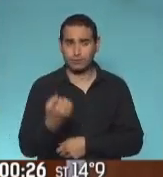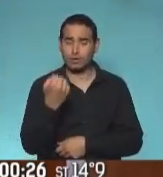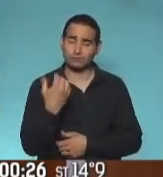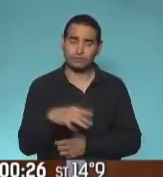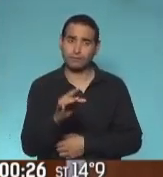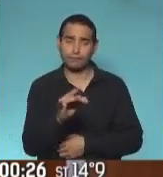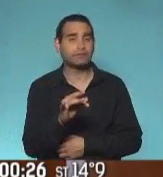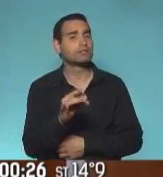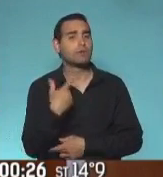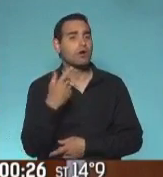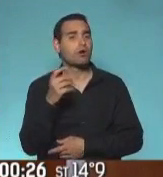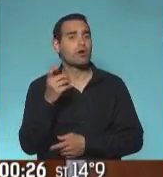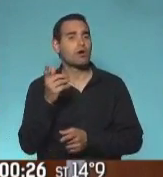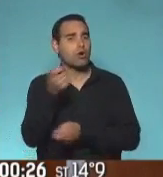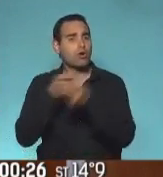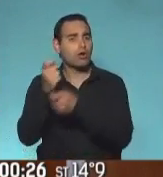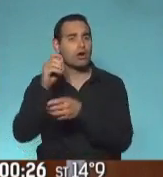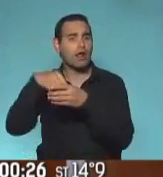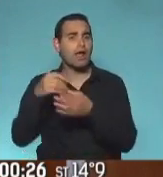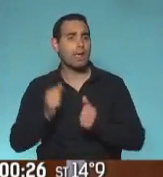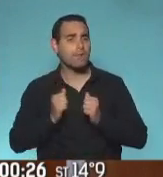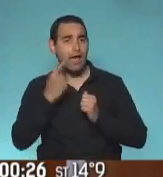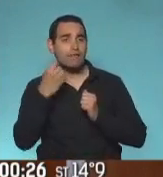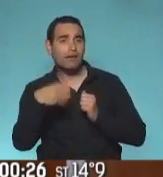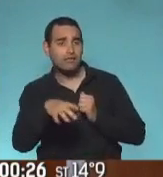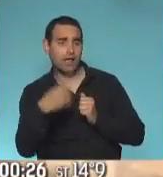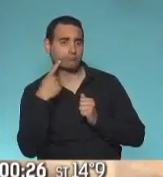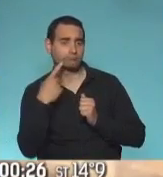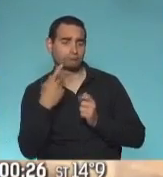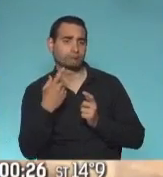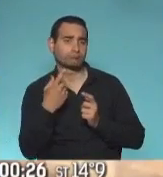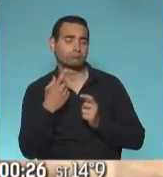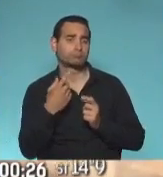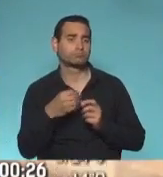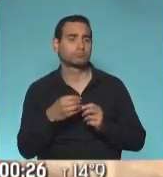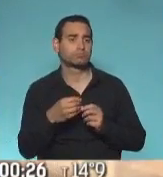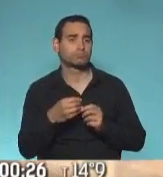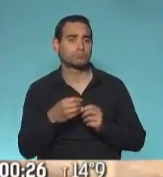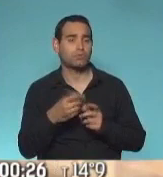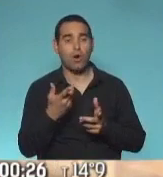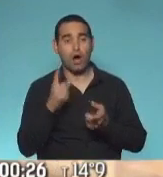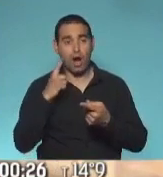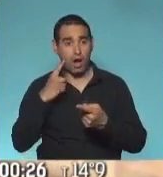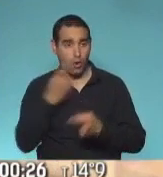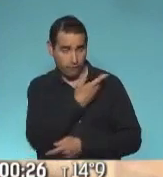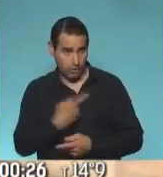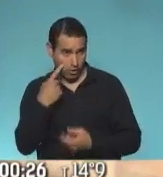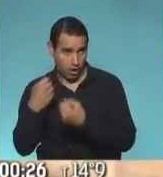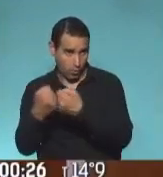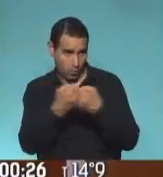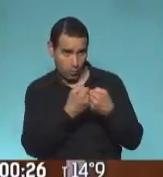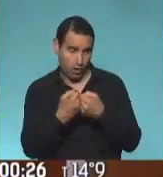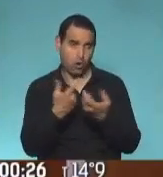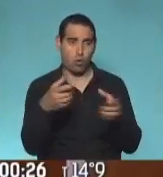agentes económicos esperan es un proceso de coordinación de expectativas, donde, bueno, o los acuerdos de gobiernos, el gobierno